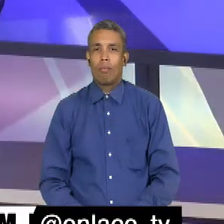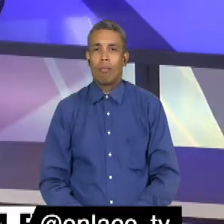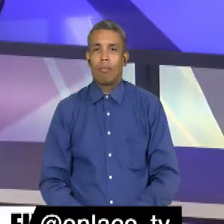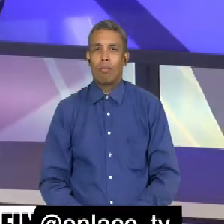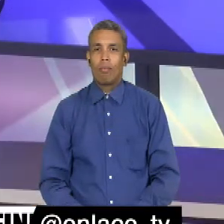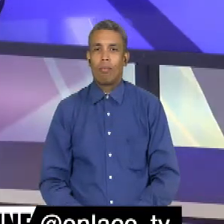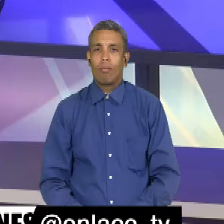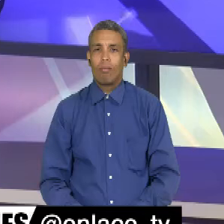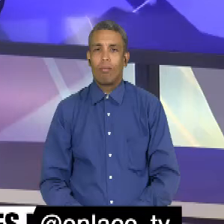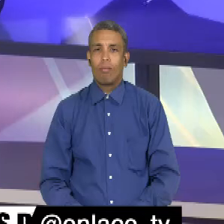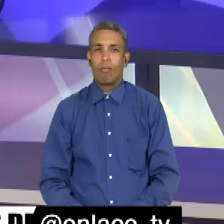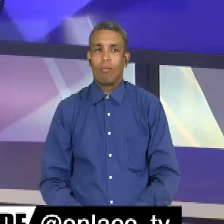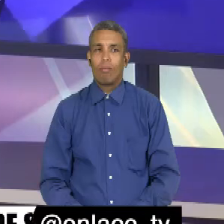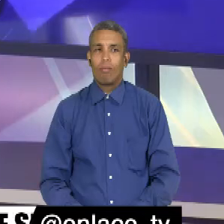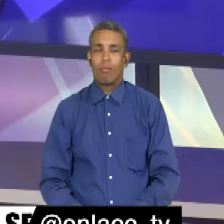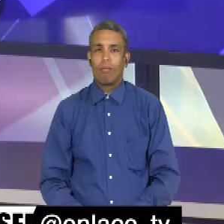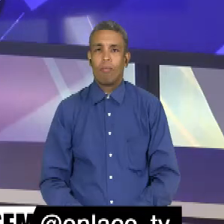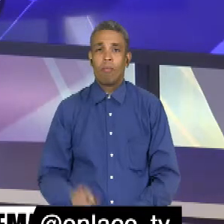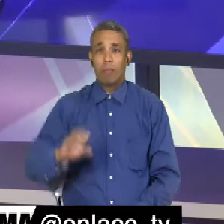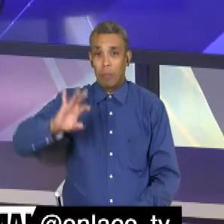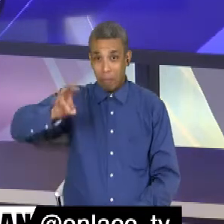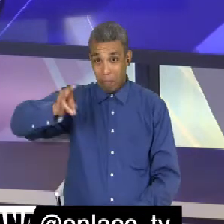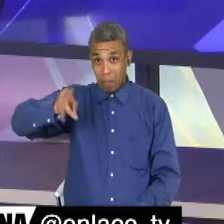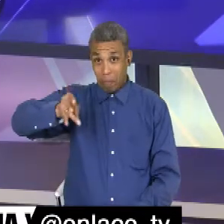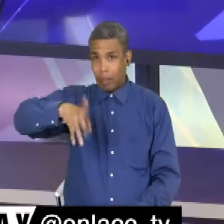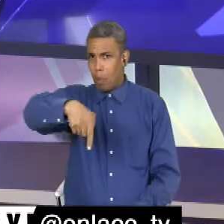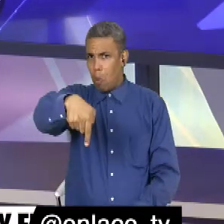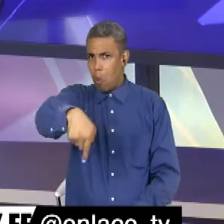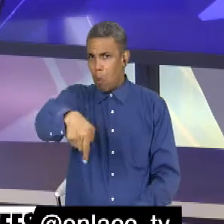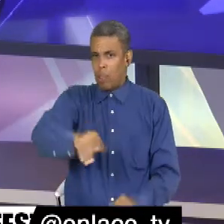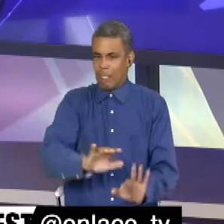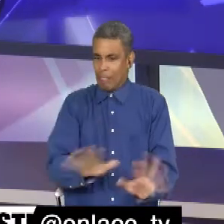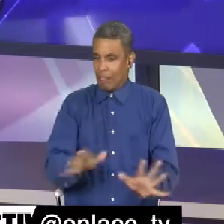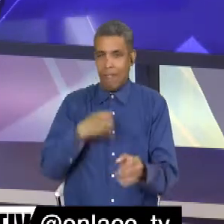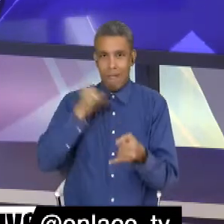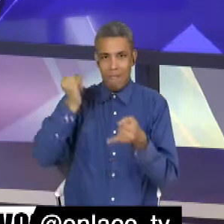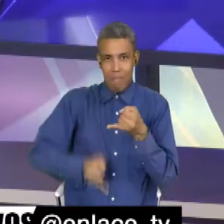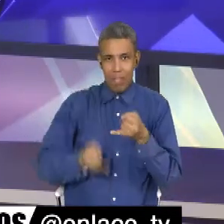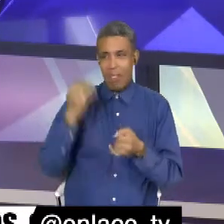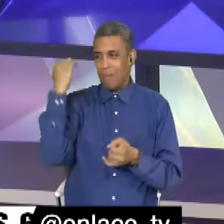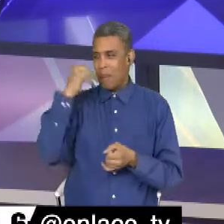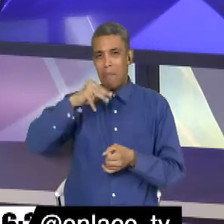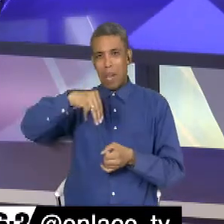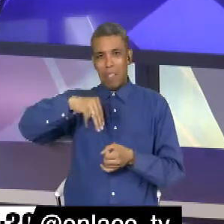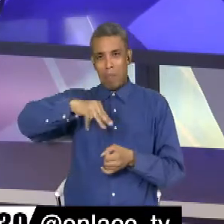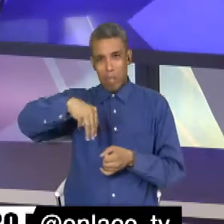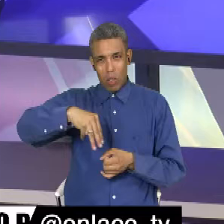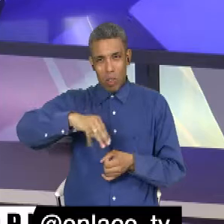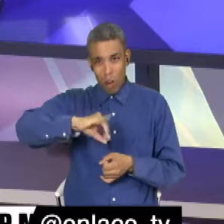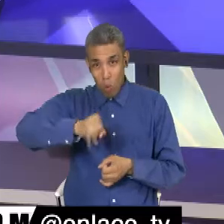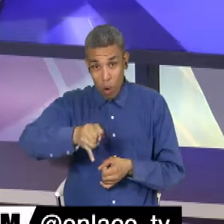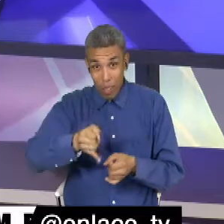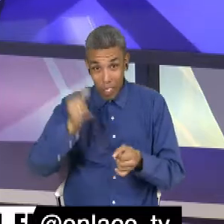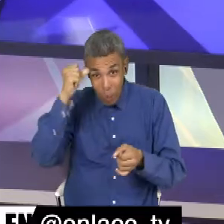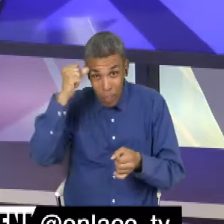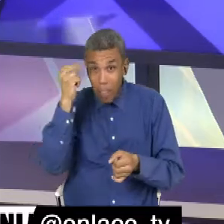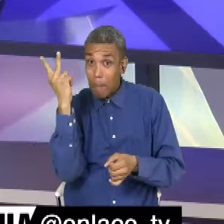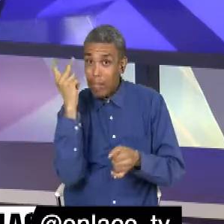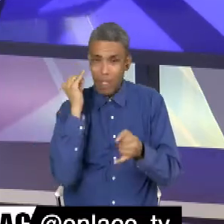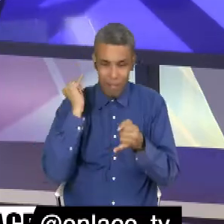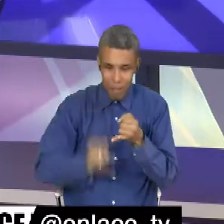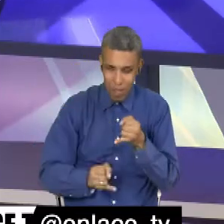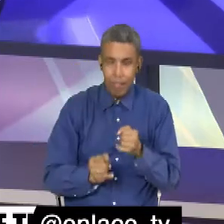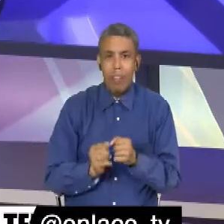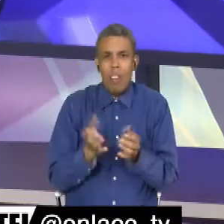Autoservicio La Quinta anuncia para este viernes el remate de su madrugón que inició el pasado martes. El autoservicio se prepara ahora